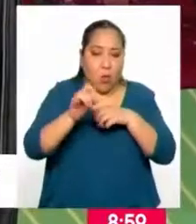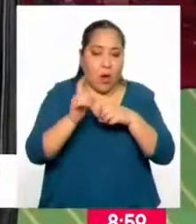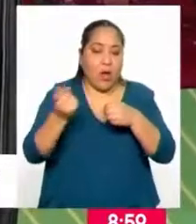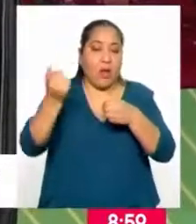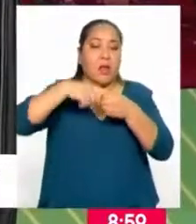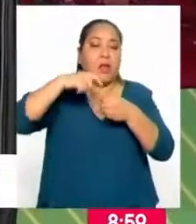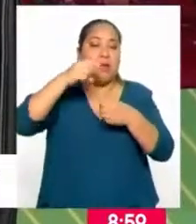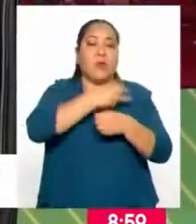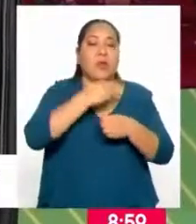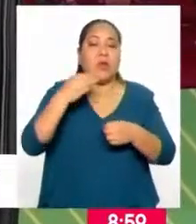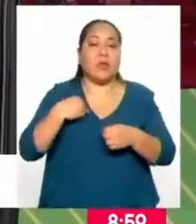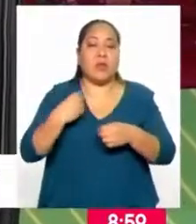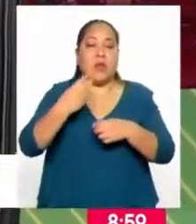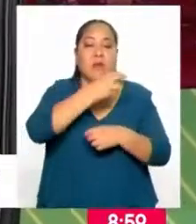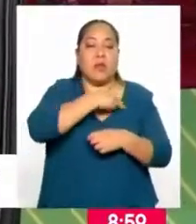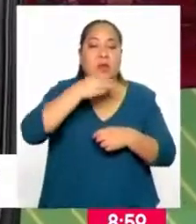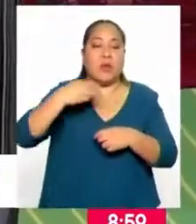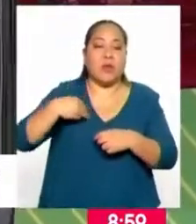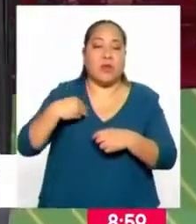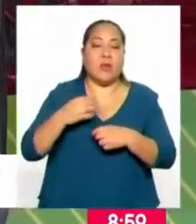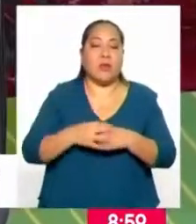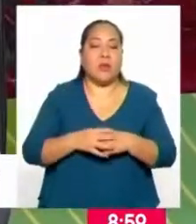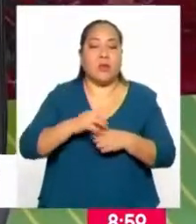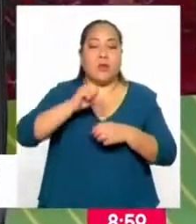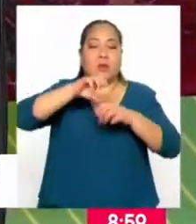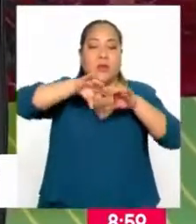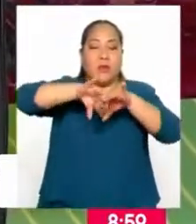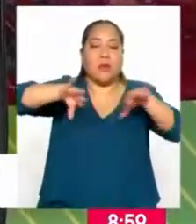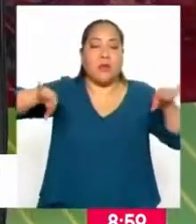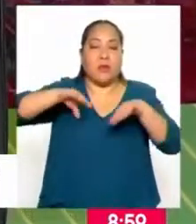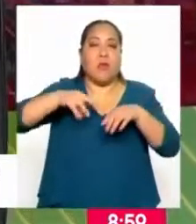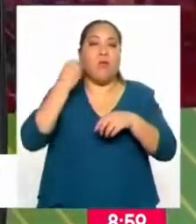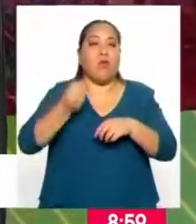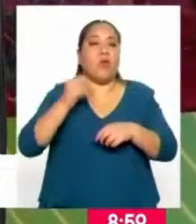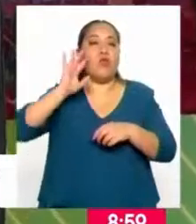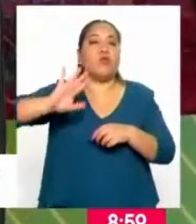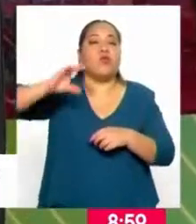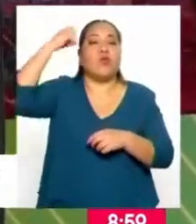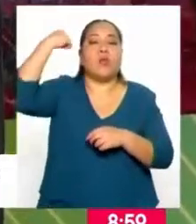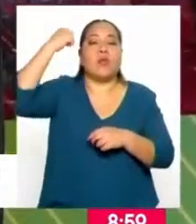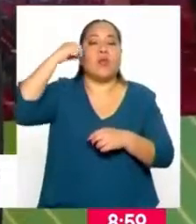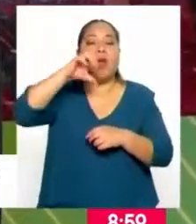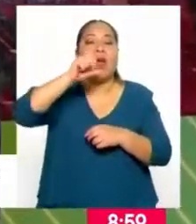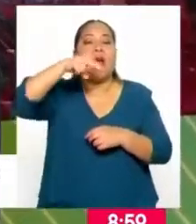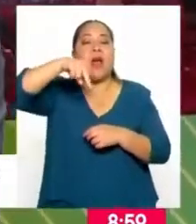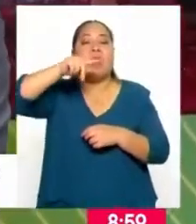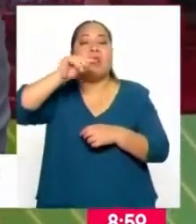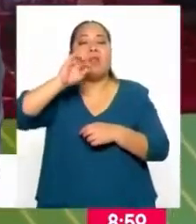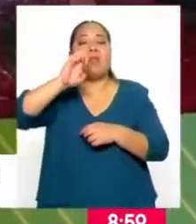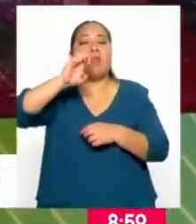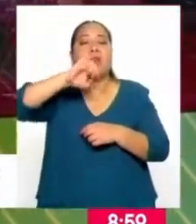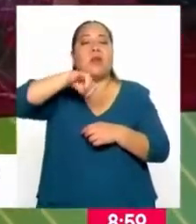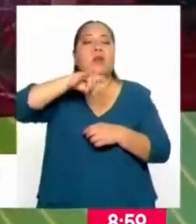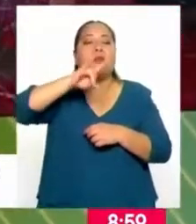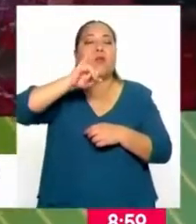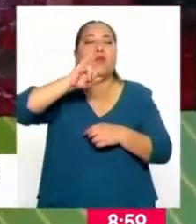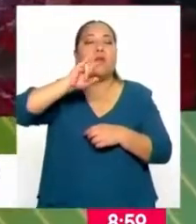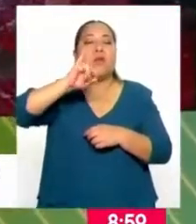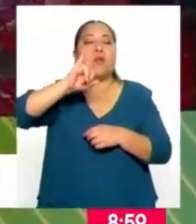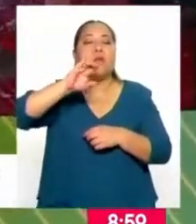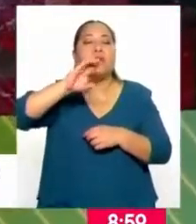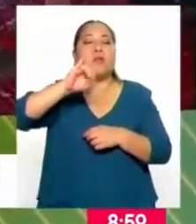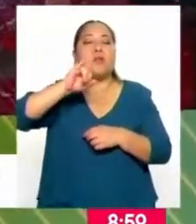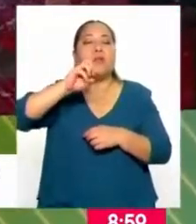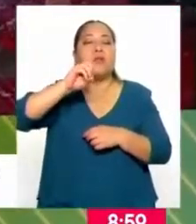de los ministros tiene que verse por una cuerda separada, porque ellos tienen derecho al antejuicio político. Tendrá que determinarse si hay